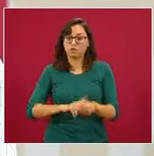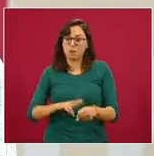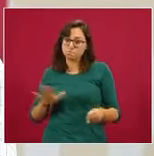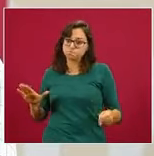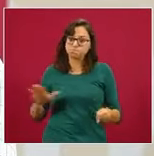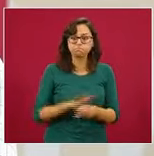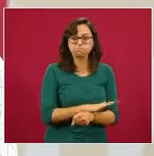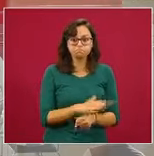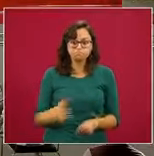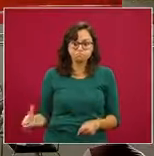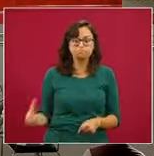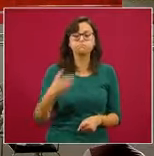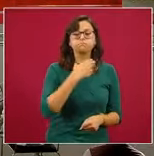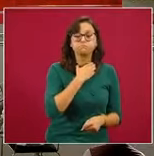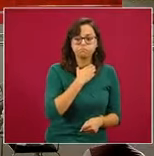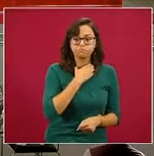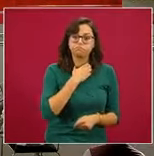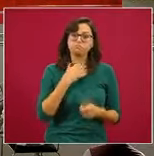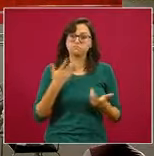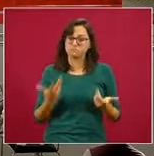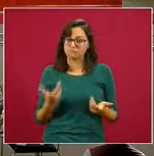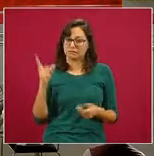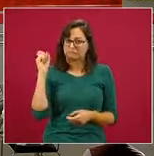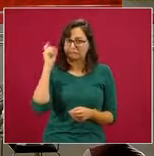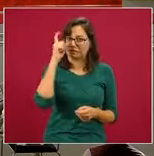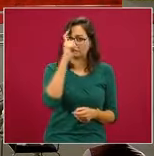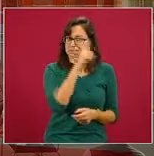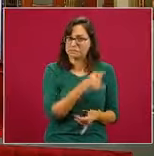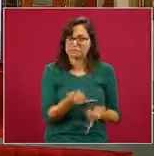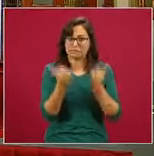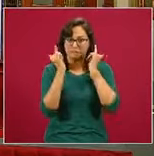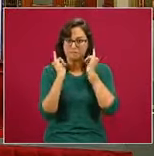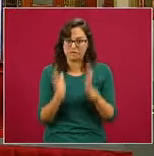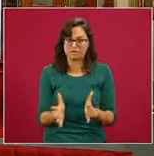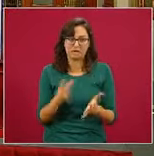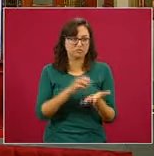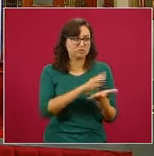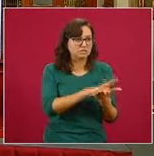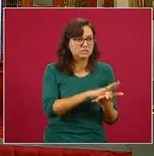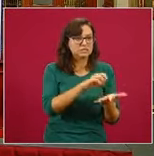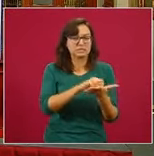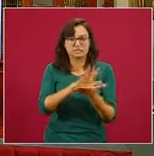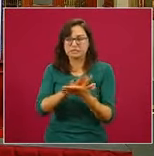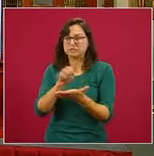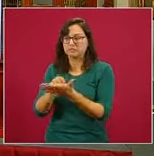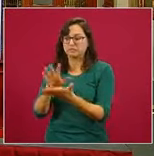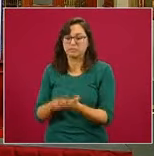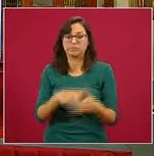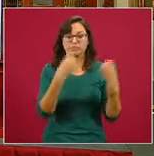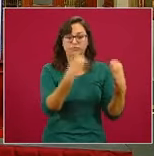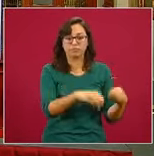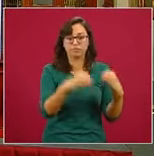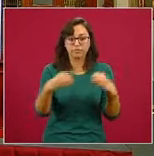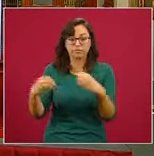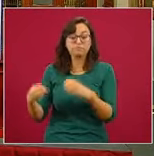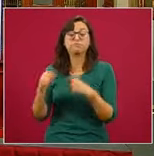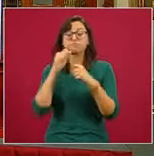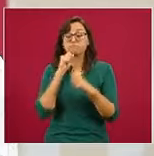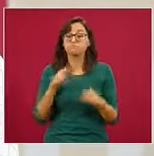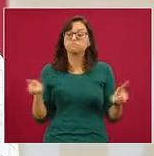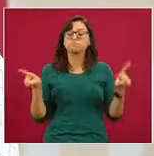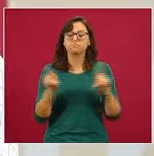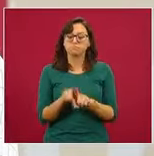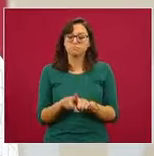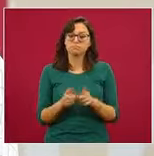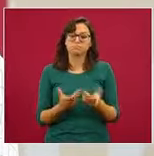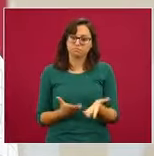alta saturación, con alta demanda de consultas, con las en su momento intervenciones que se tuvieron que llevar